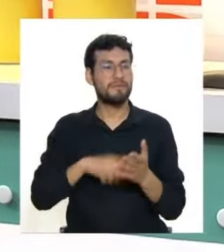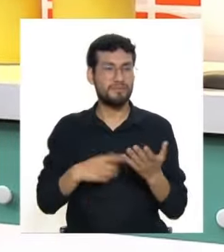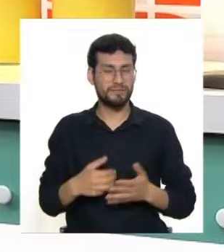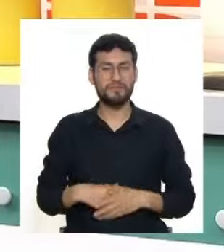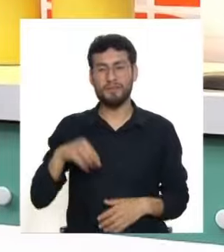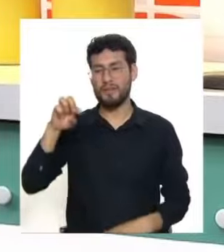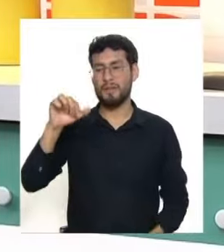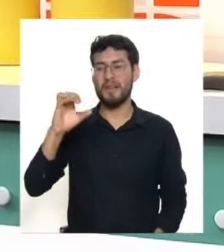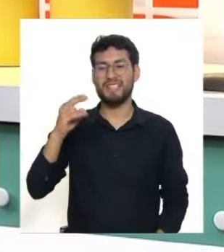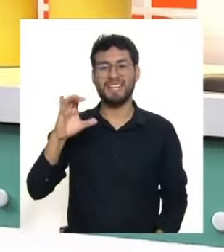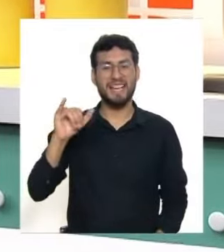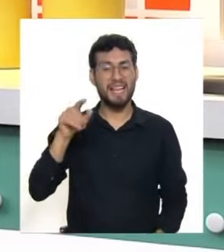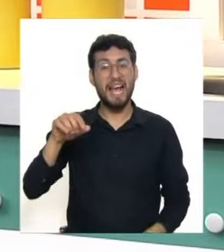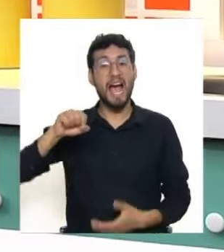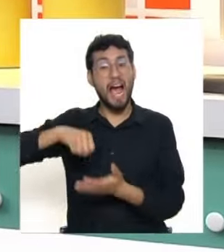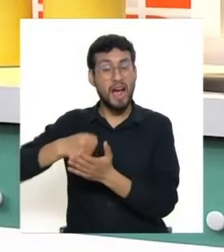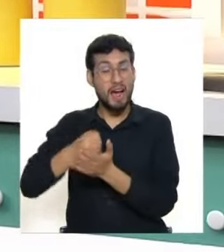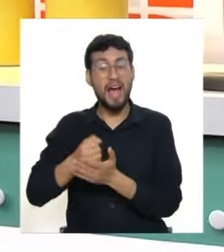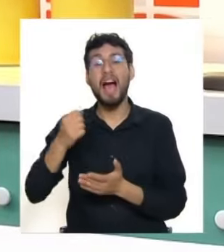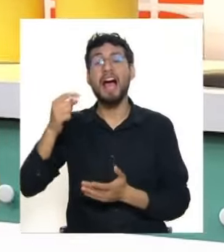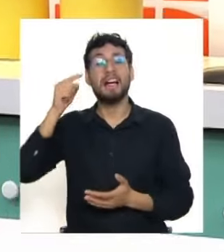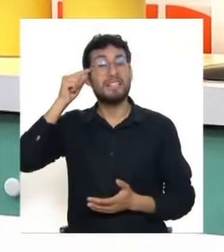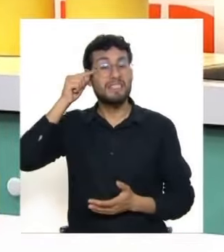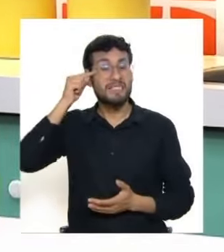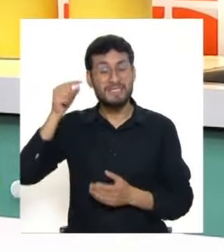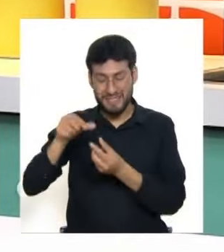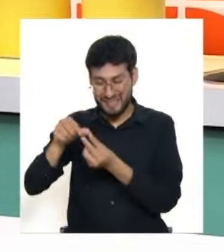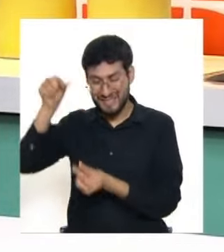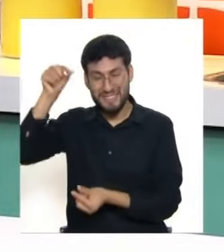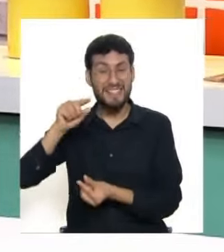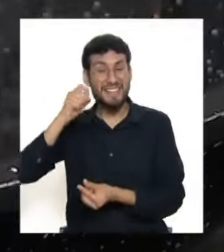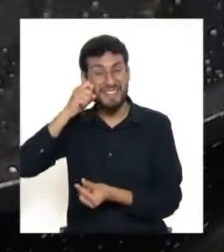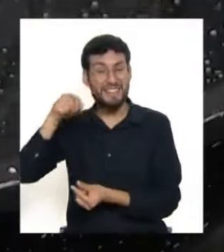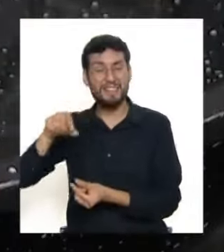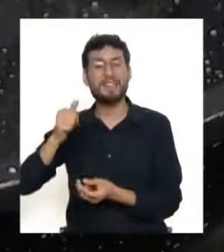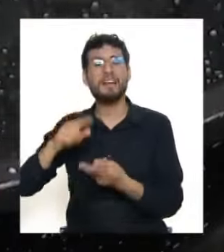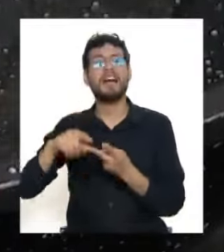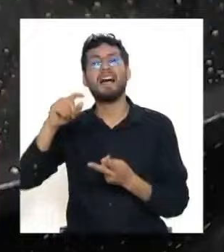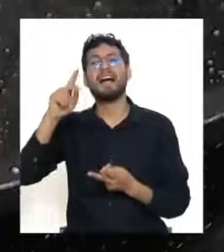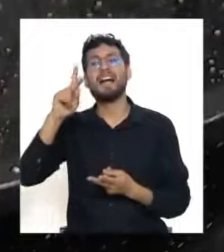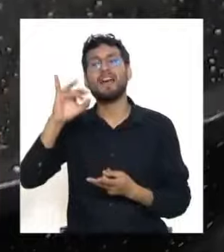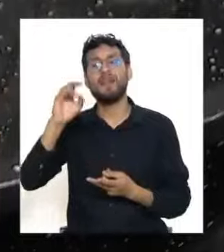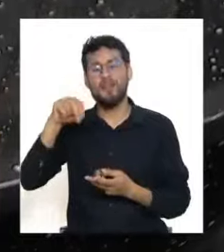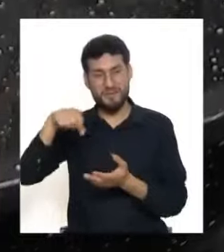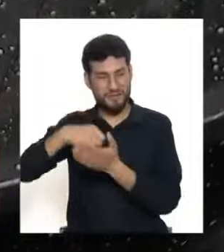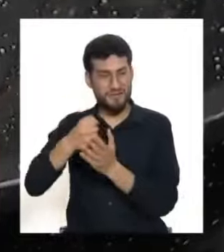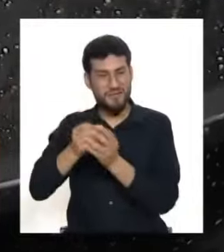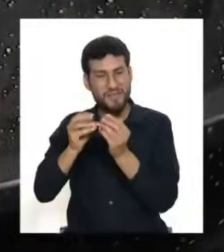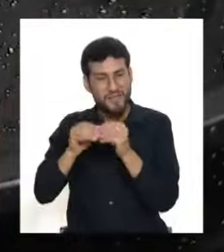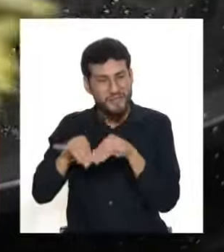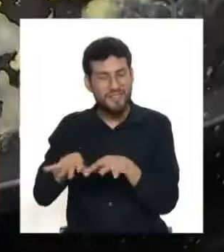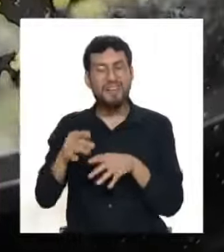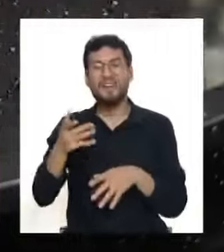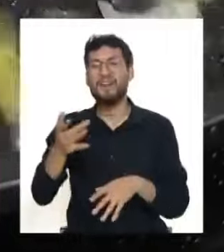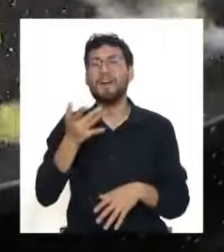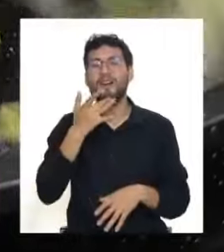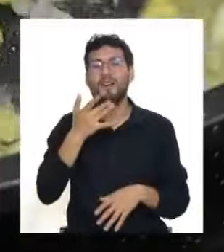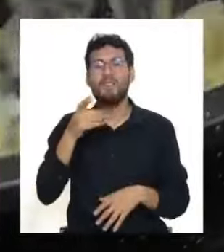el pachicay, que es la mezcla de ajo, cebolla china y kion. Pachicay. Esta va a ser la base para que le vayan el concentrado, el sabor a nuestro